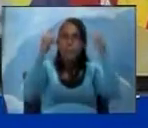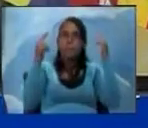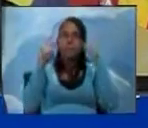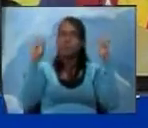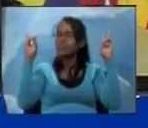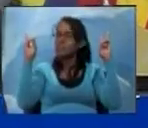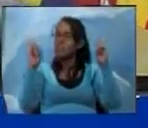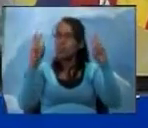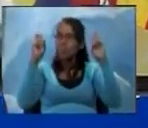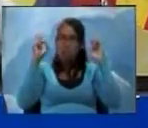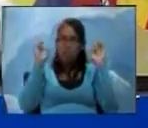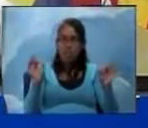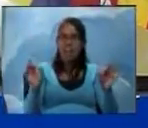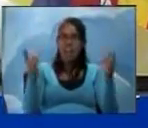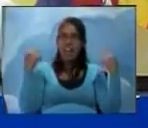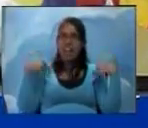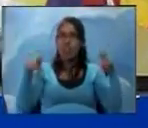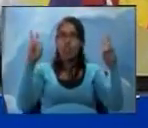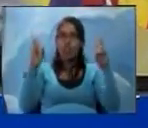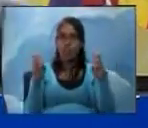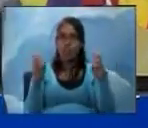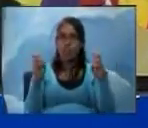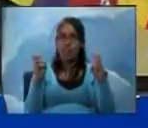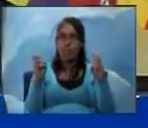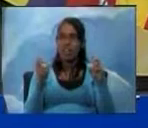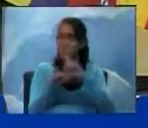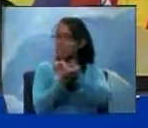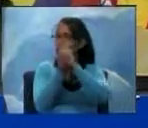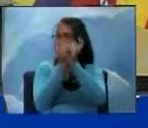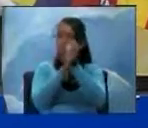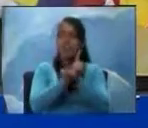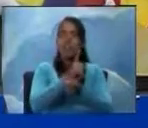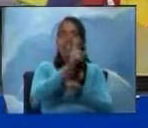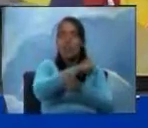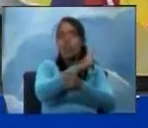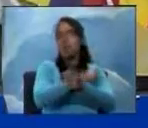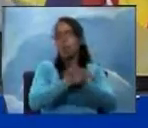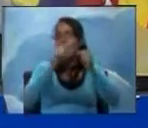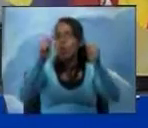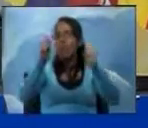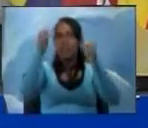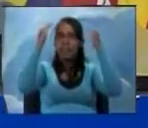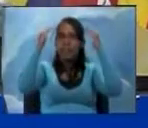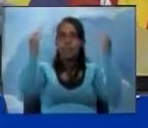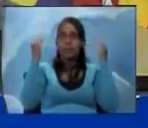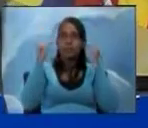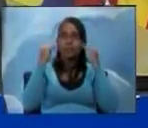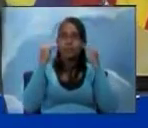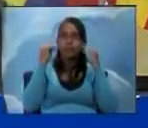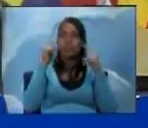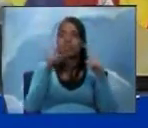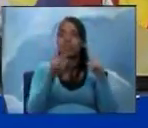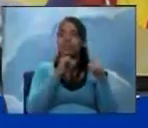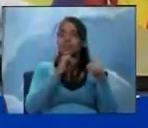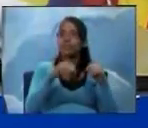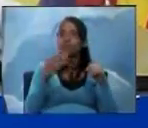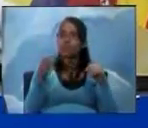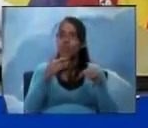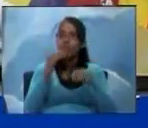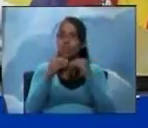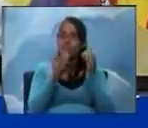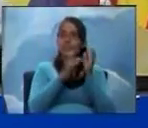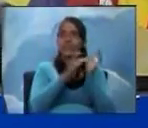mente renovada, renovado en el poder de la mente, y eso es lo que